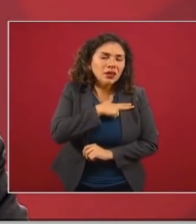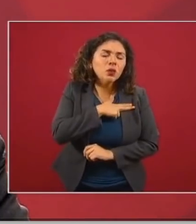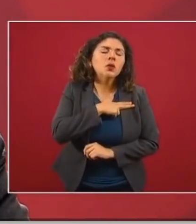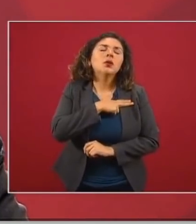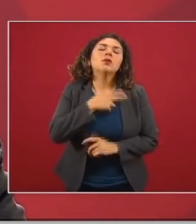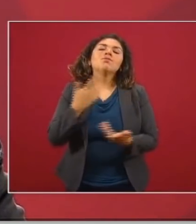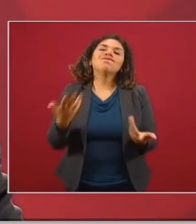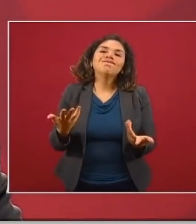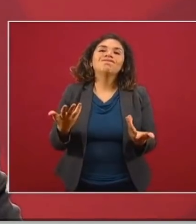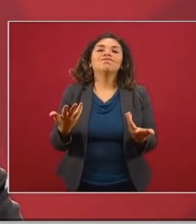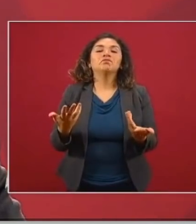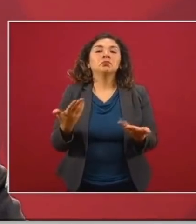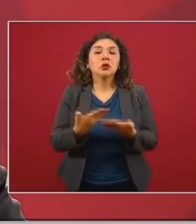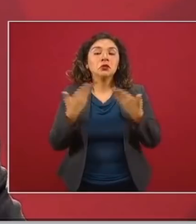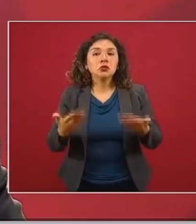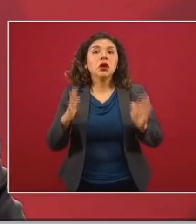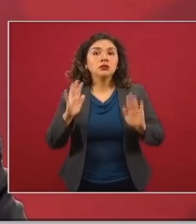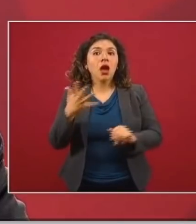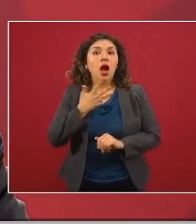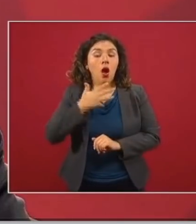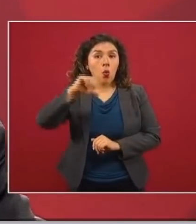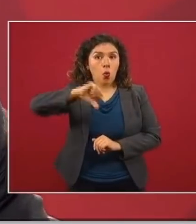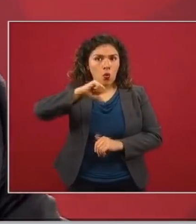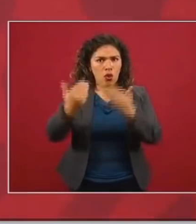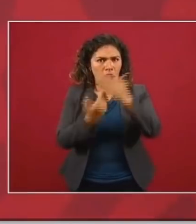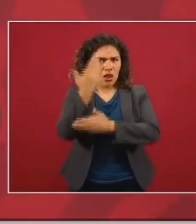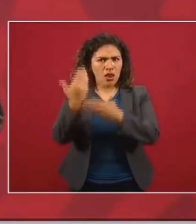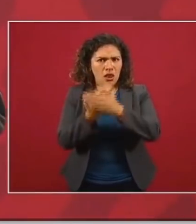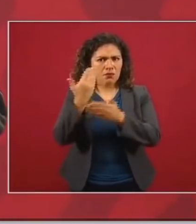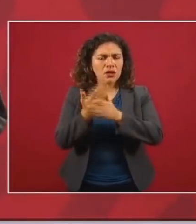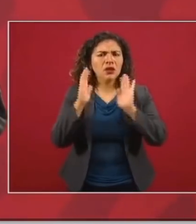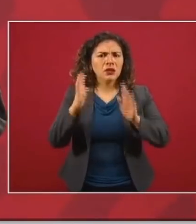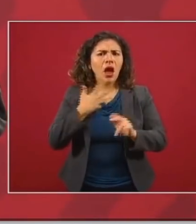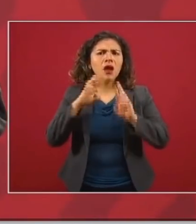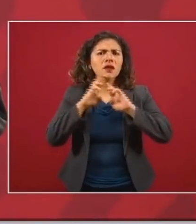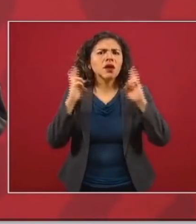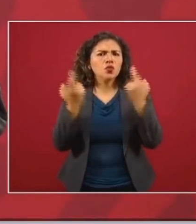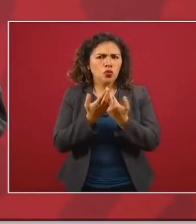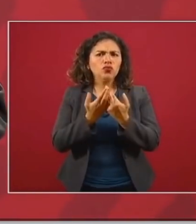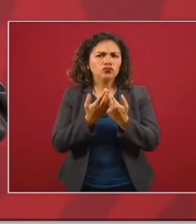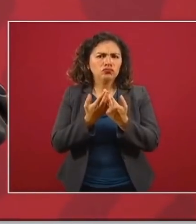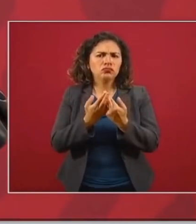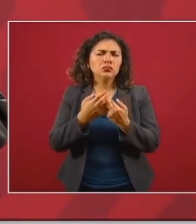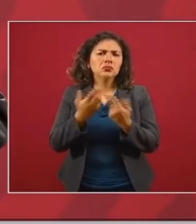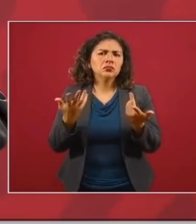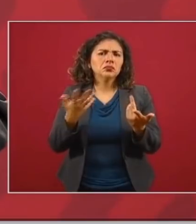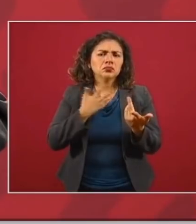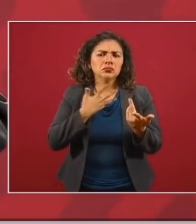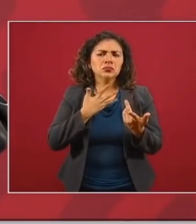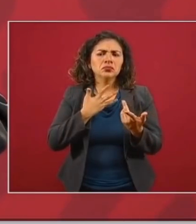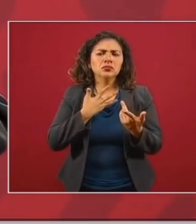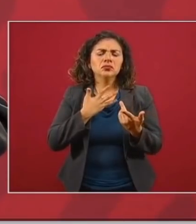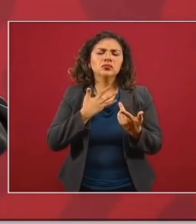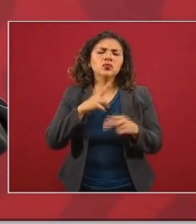ya estuvo incluso hoy en la mañana en la reunión. Está mal de la